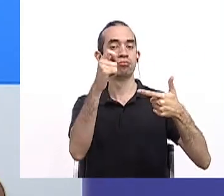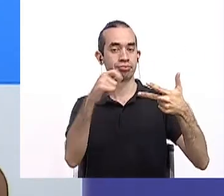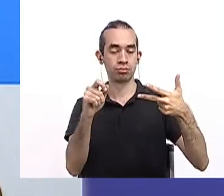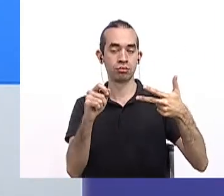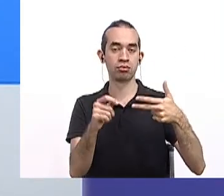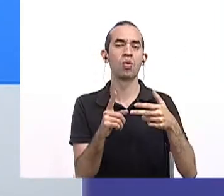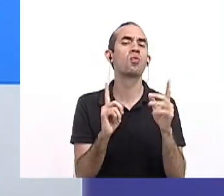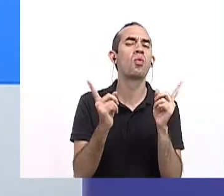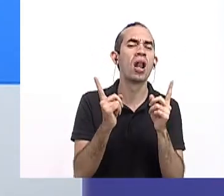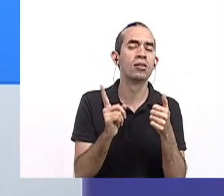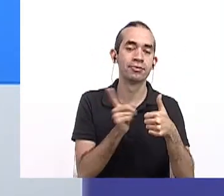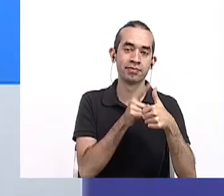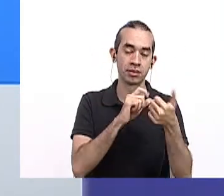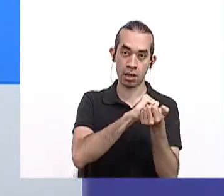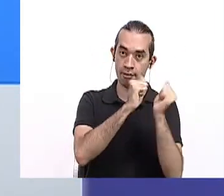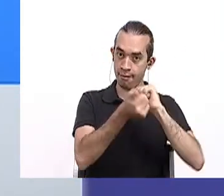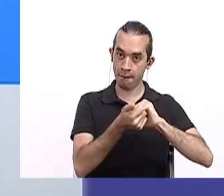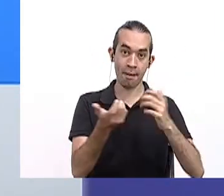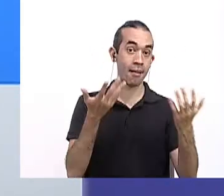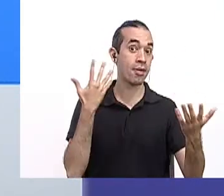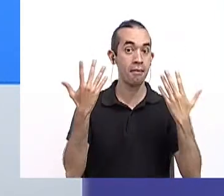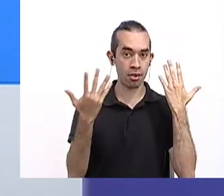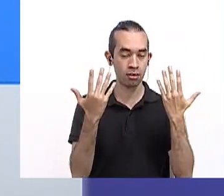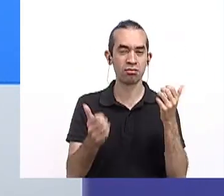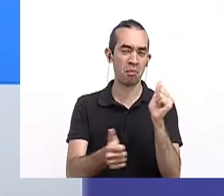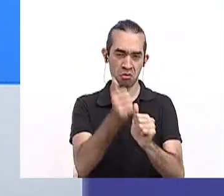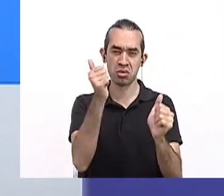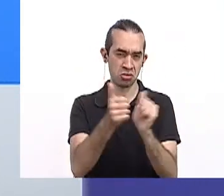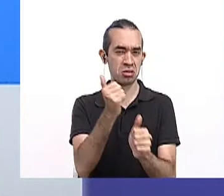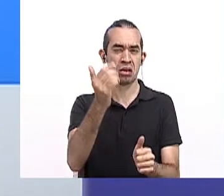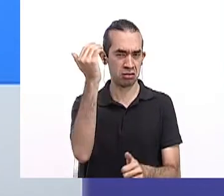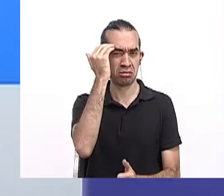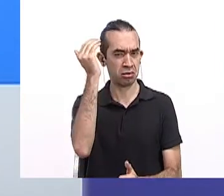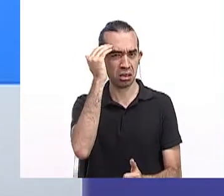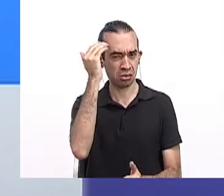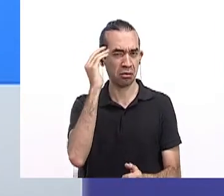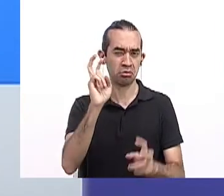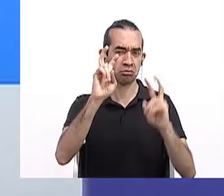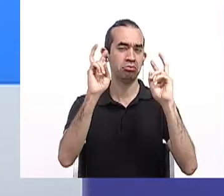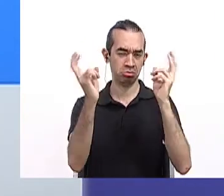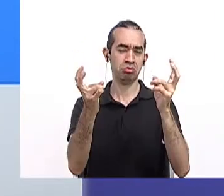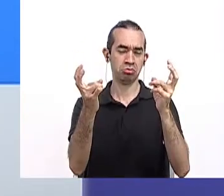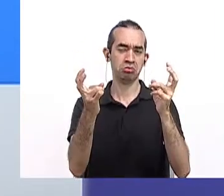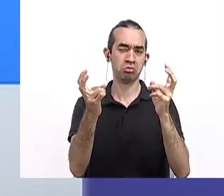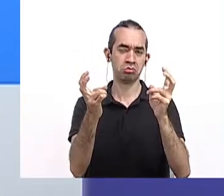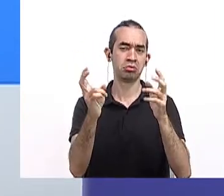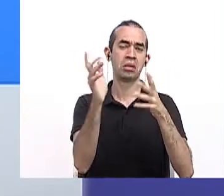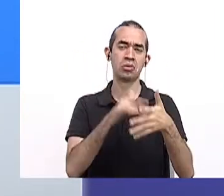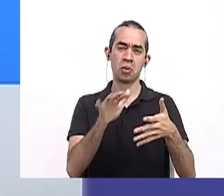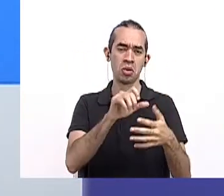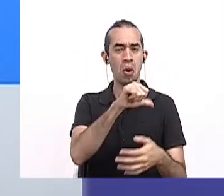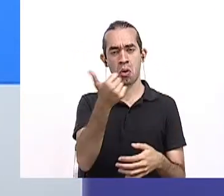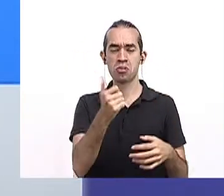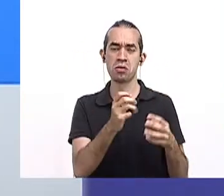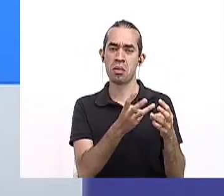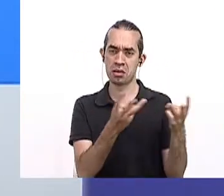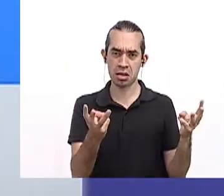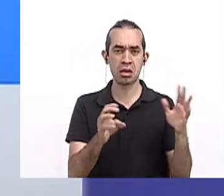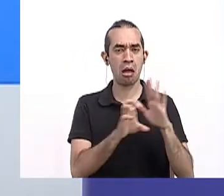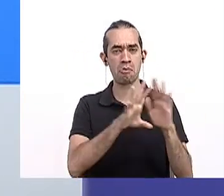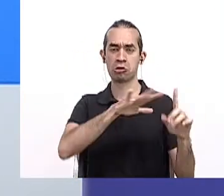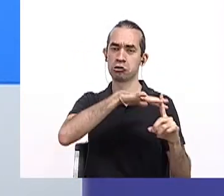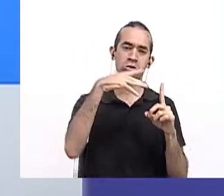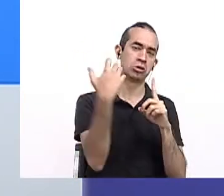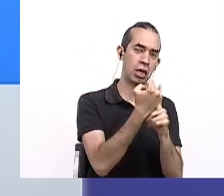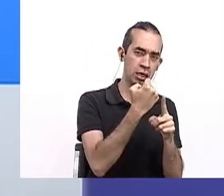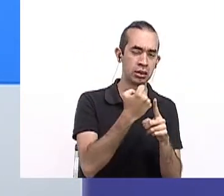límites fueron el cambio climático que la mayoría de ustedes ya están familiarizados posiblemente lo han estudiado en otras asignaturas como estudios